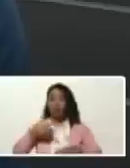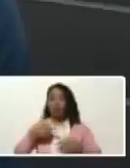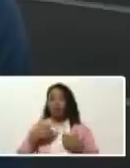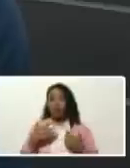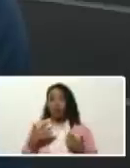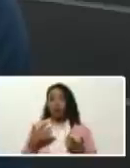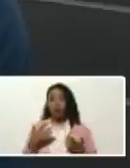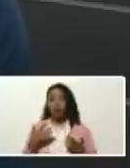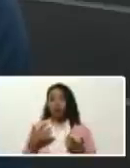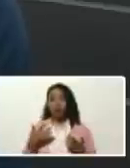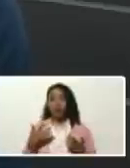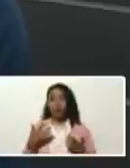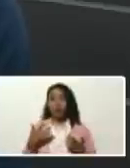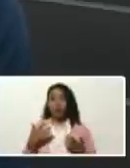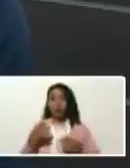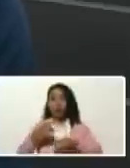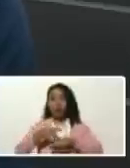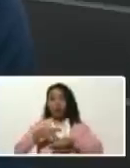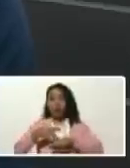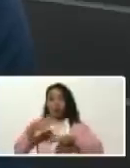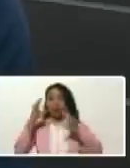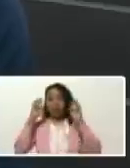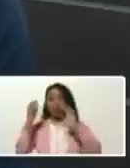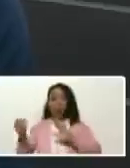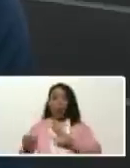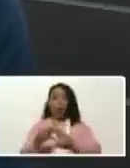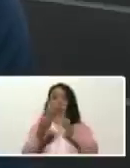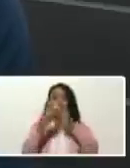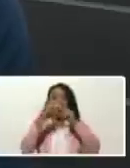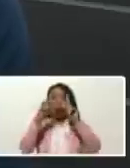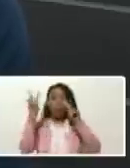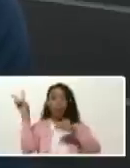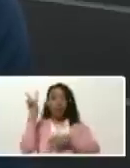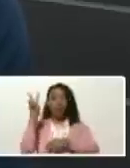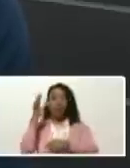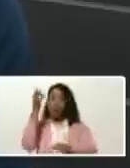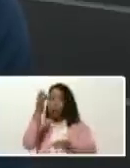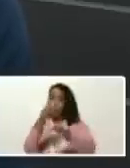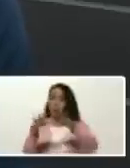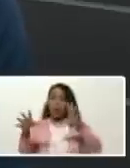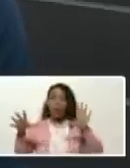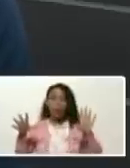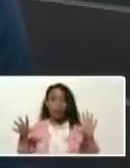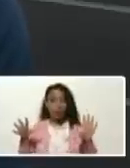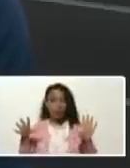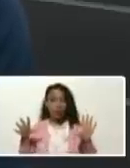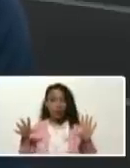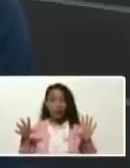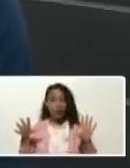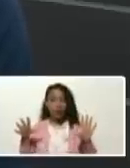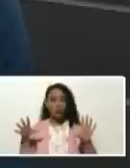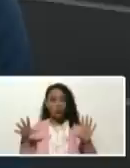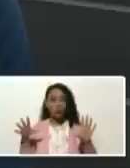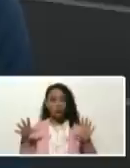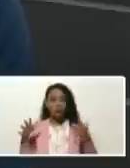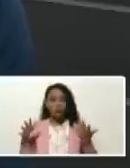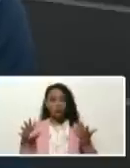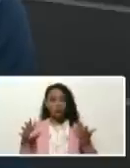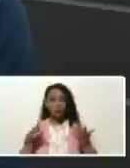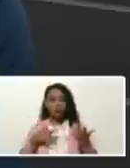de gravísimos expedientes en contra de la paz de Venezuela y que afortunadamente la